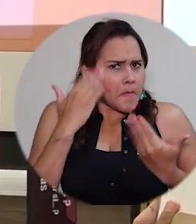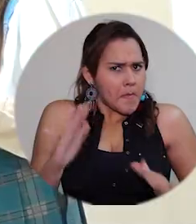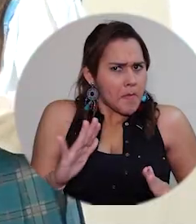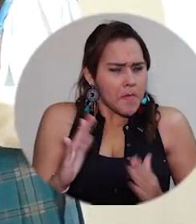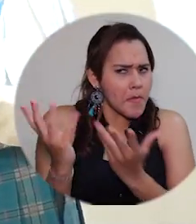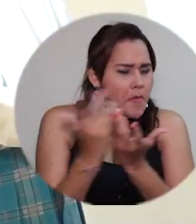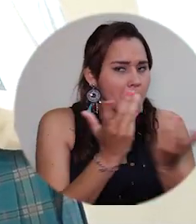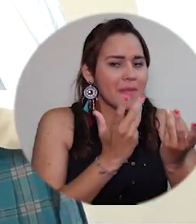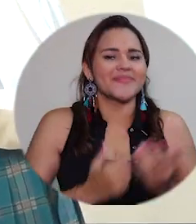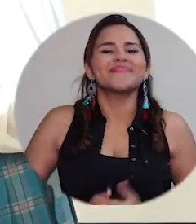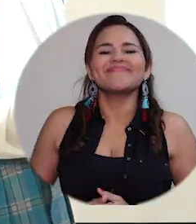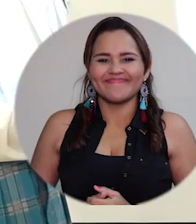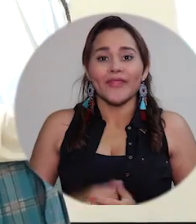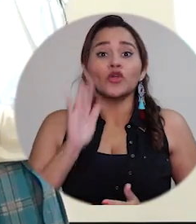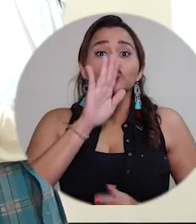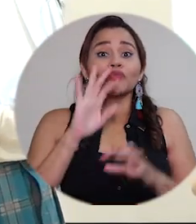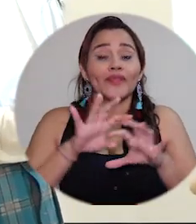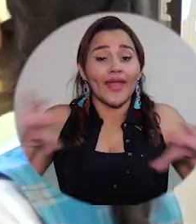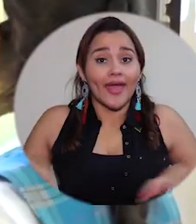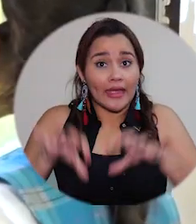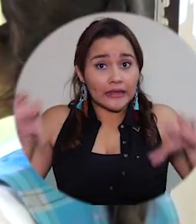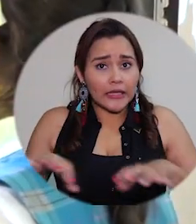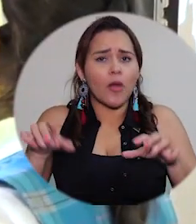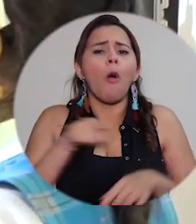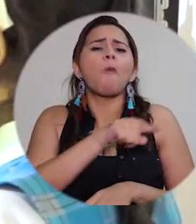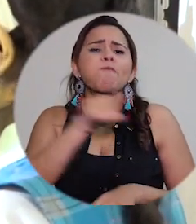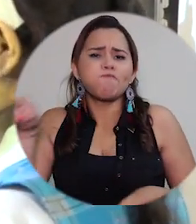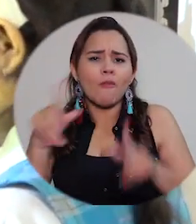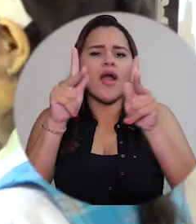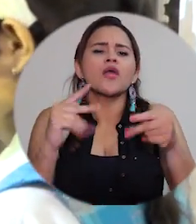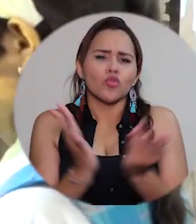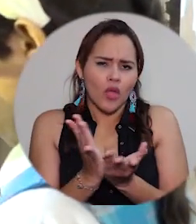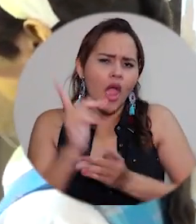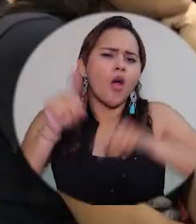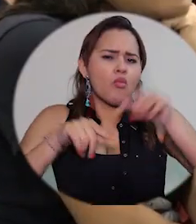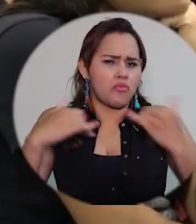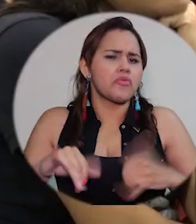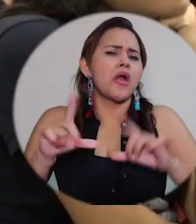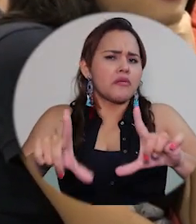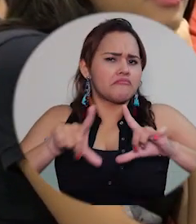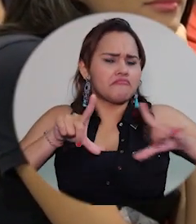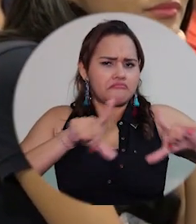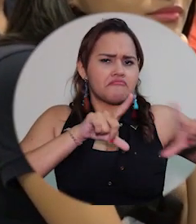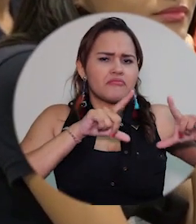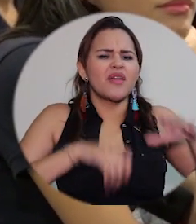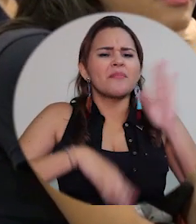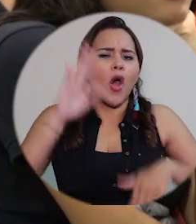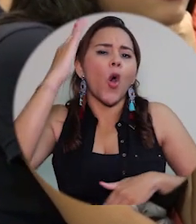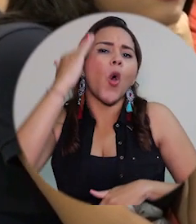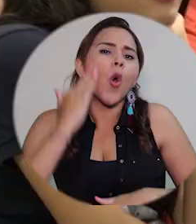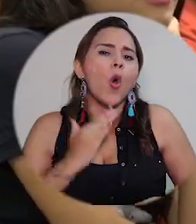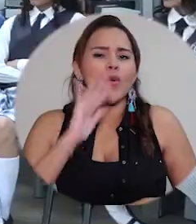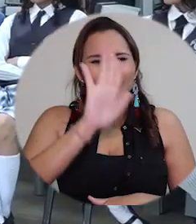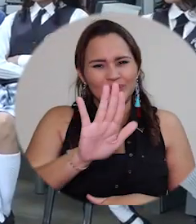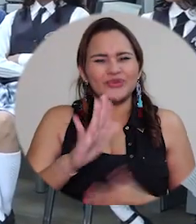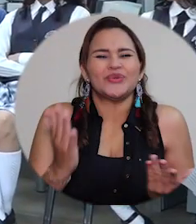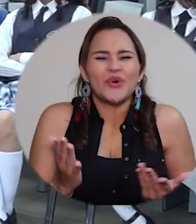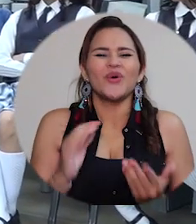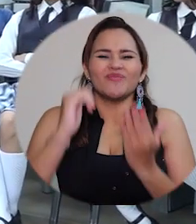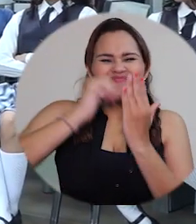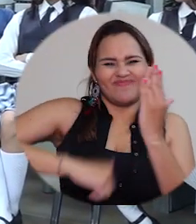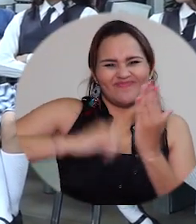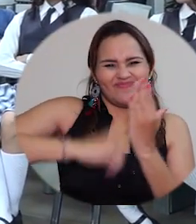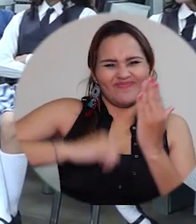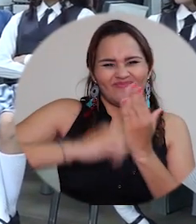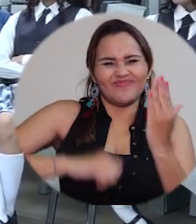proyectos que no había escuchado y la actividad se hicieron presentes asimismo estudiantes y egresados de unimagdalena así